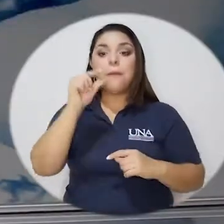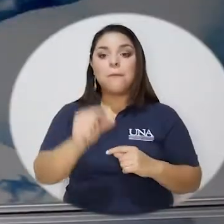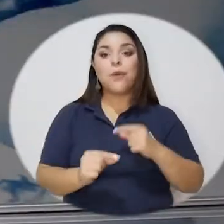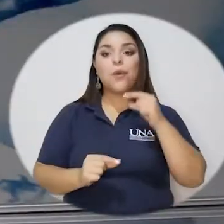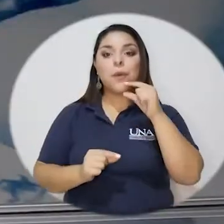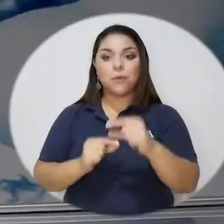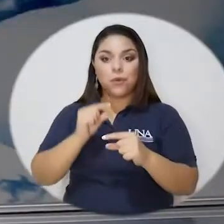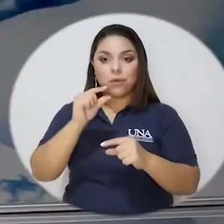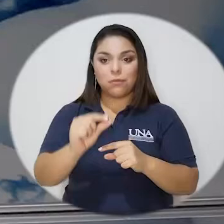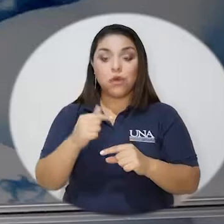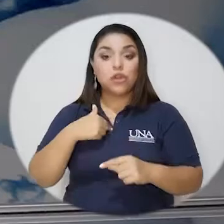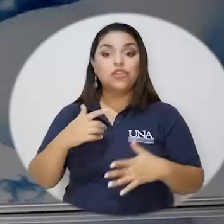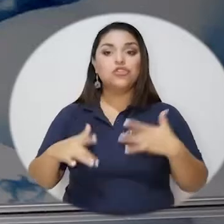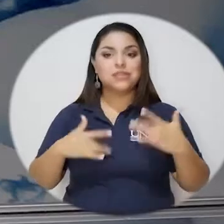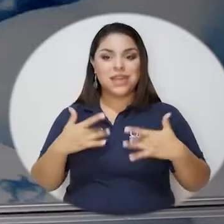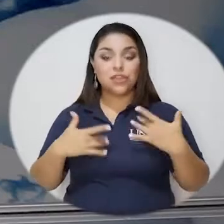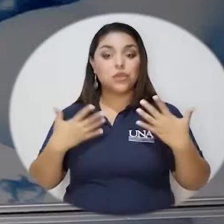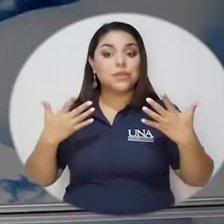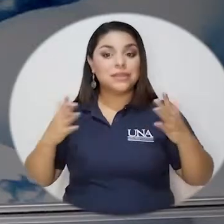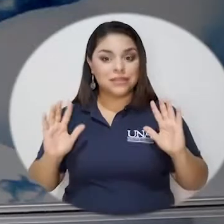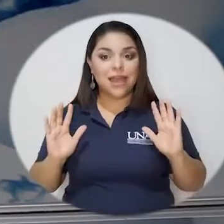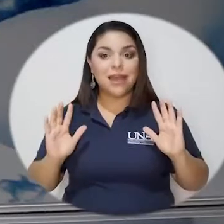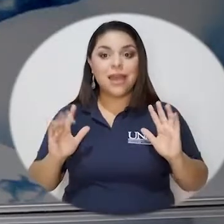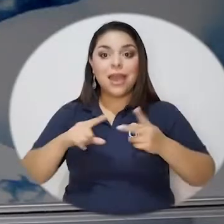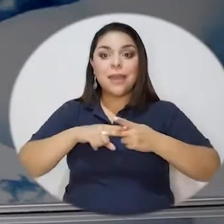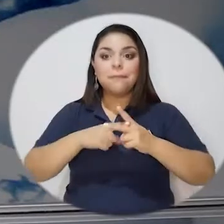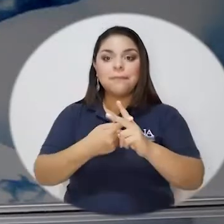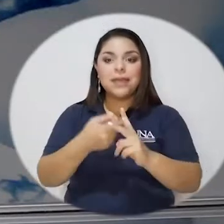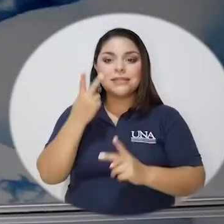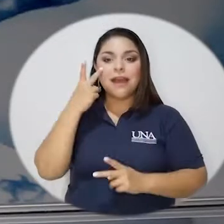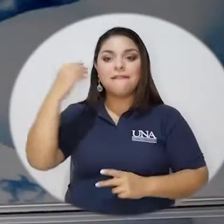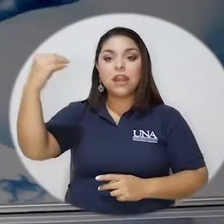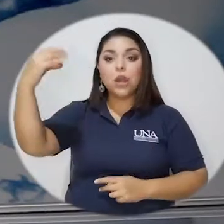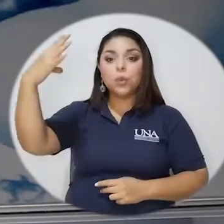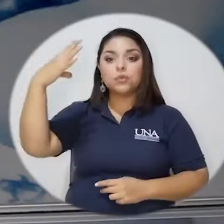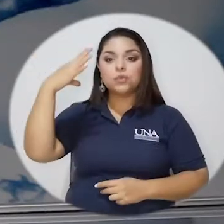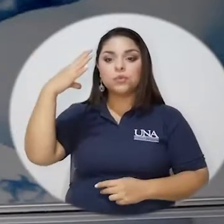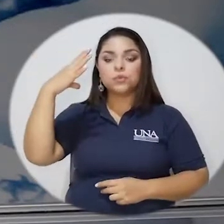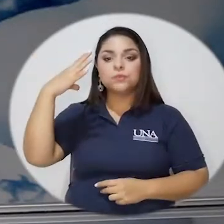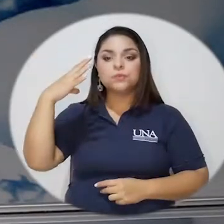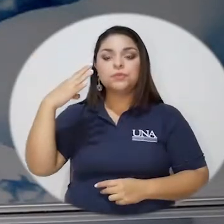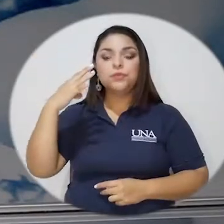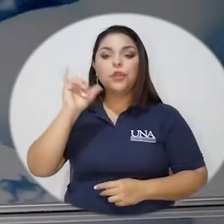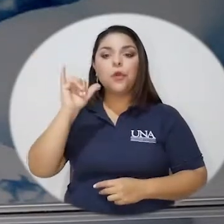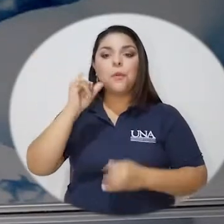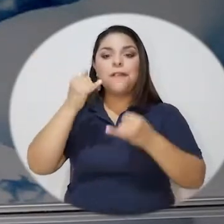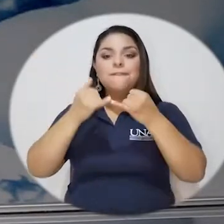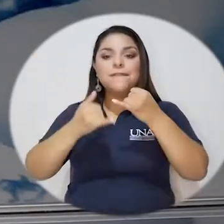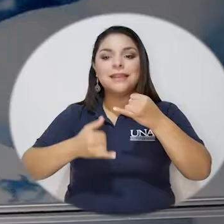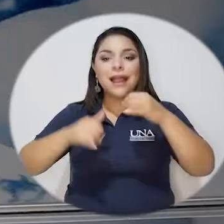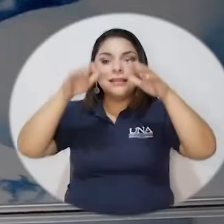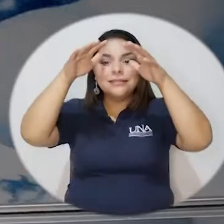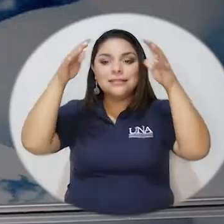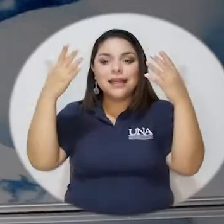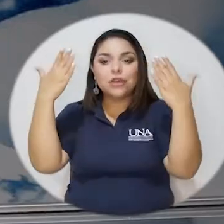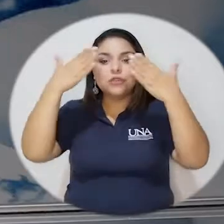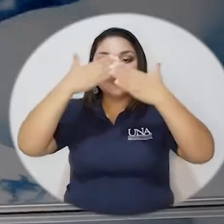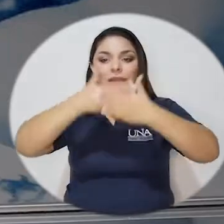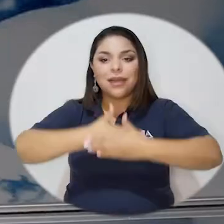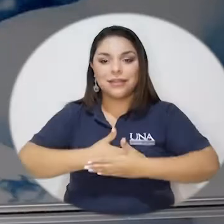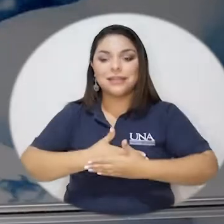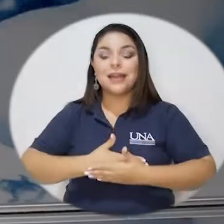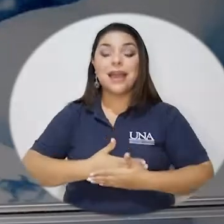poco, y siento que ya se empieza a ver la luz al final del túnel, ¿verdad?